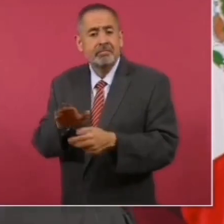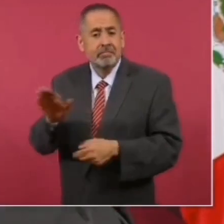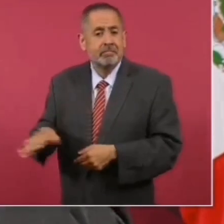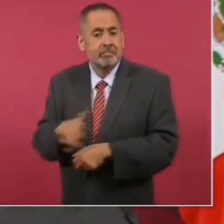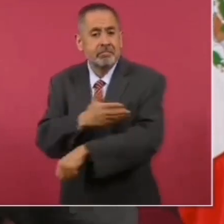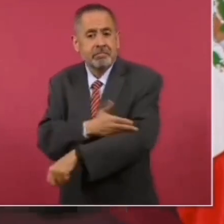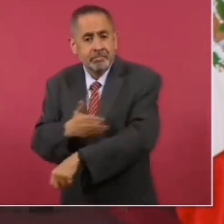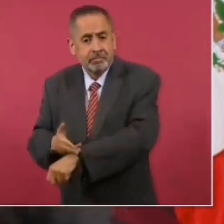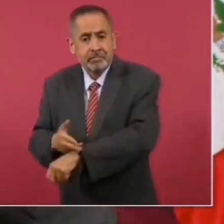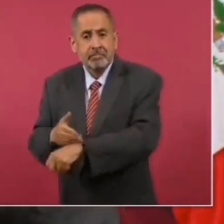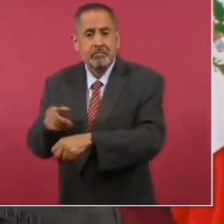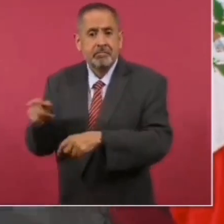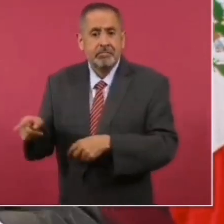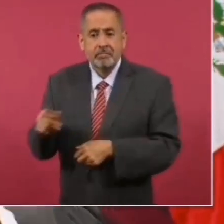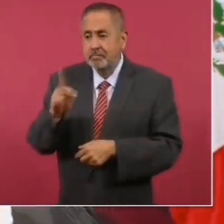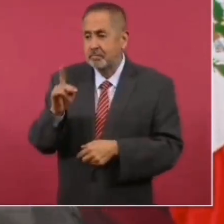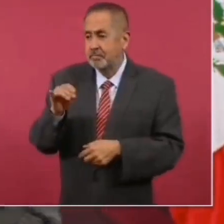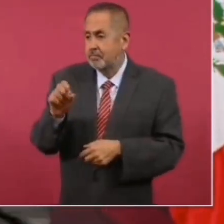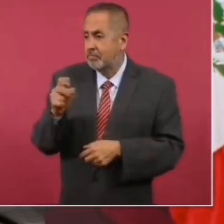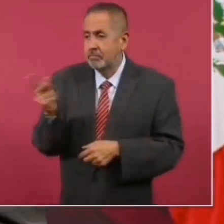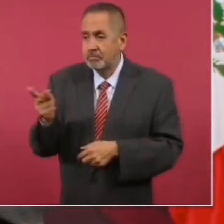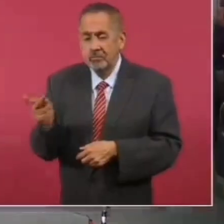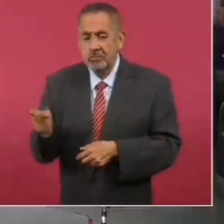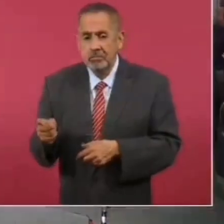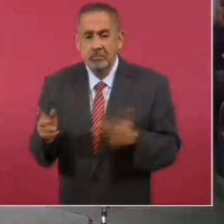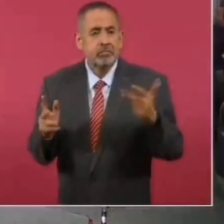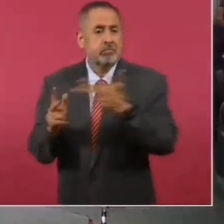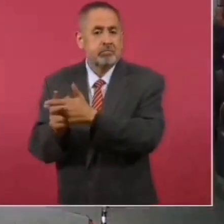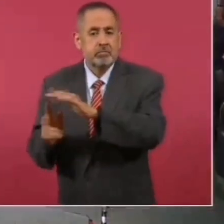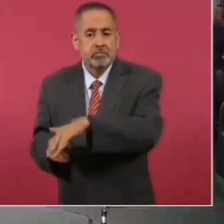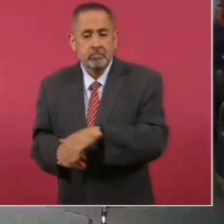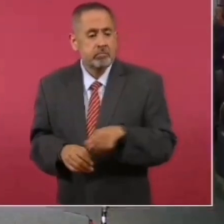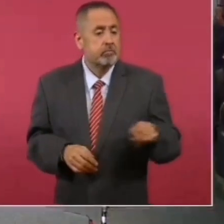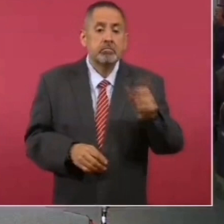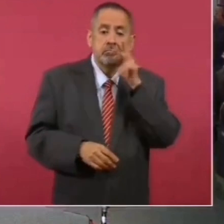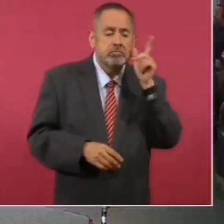a Francisco I. Madero, el apóstol de nuestra democracia.